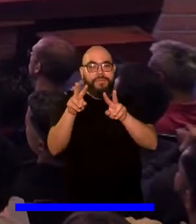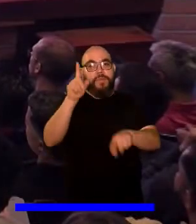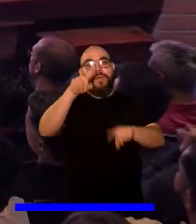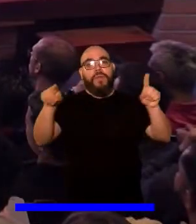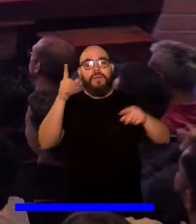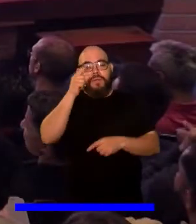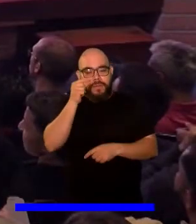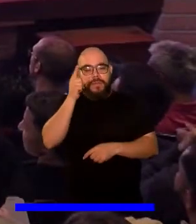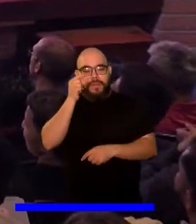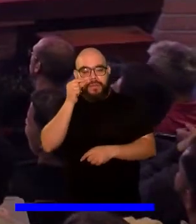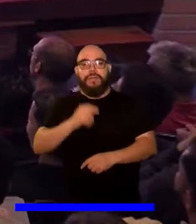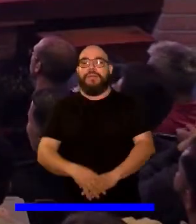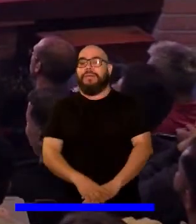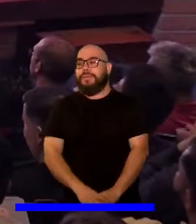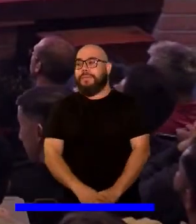algunas dormidas.